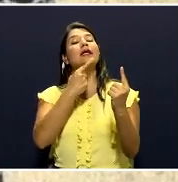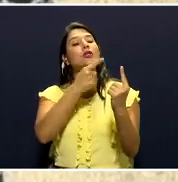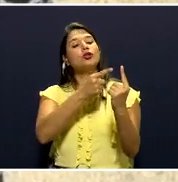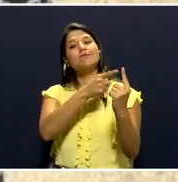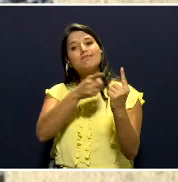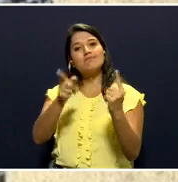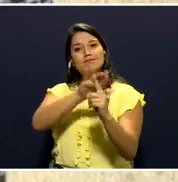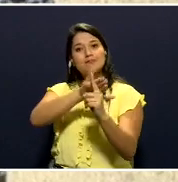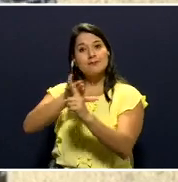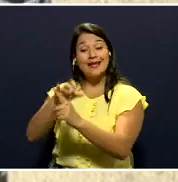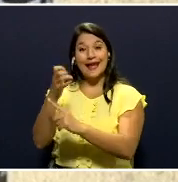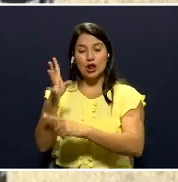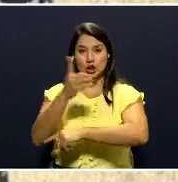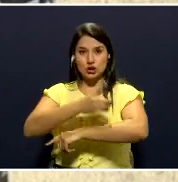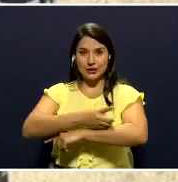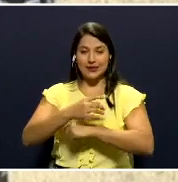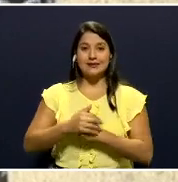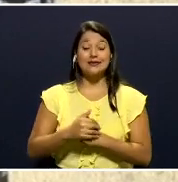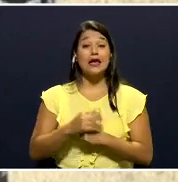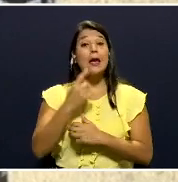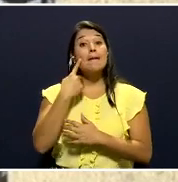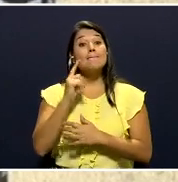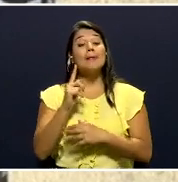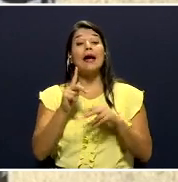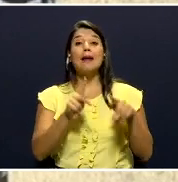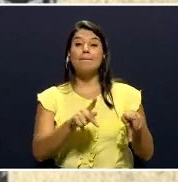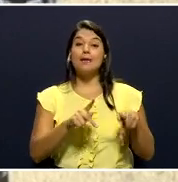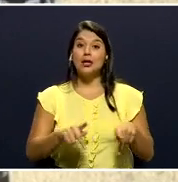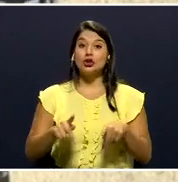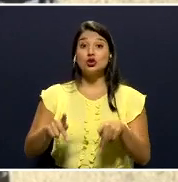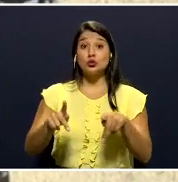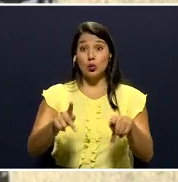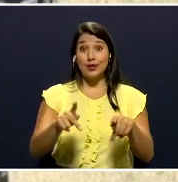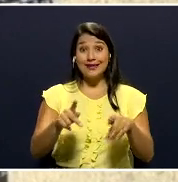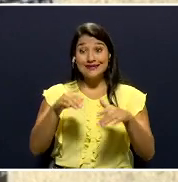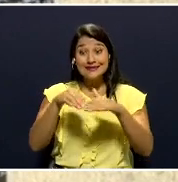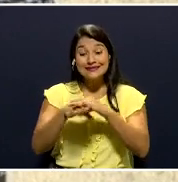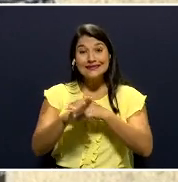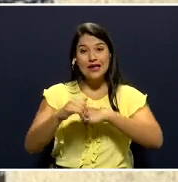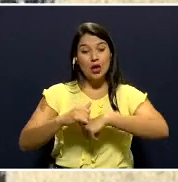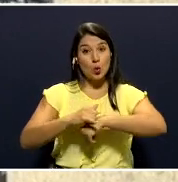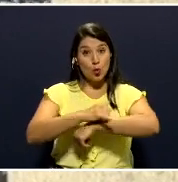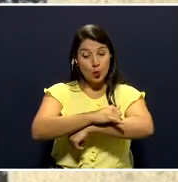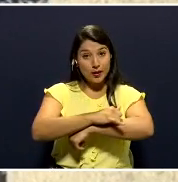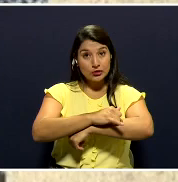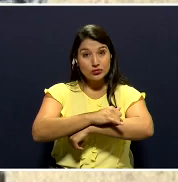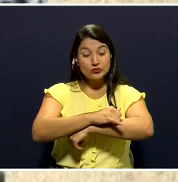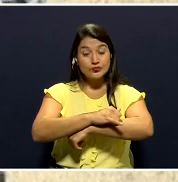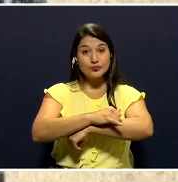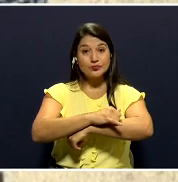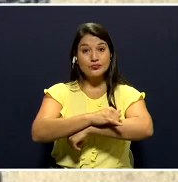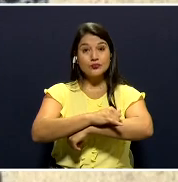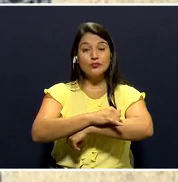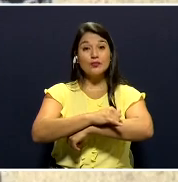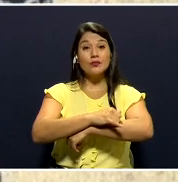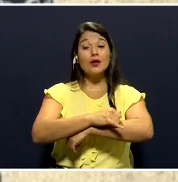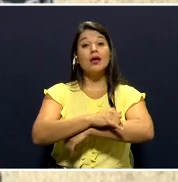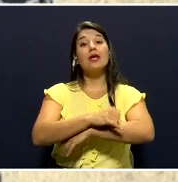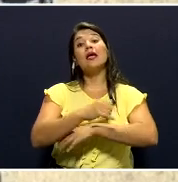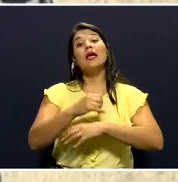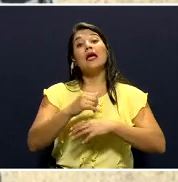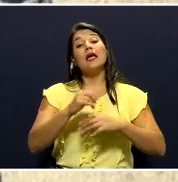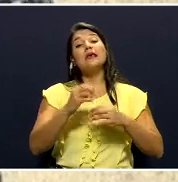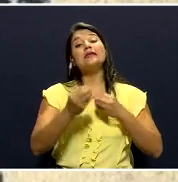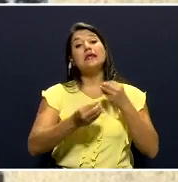Importante para las personas en tránsito por los aeropuertos, la revisión que se ha hecho de